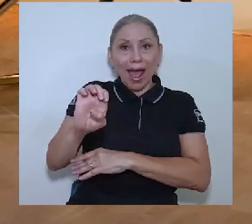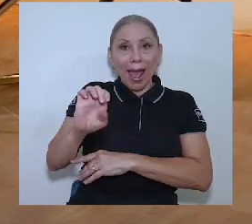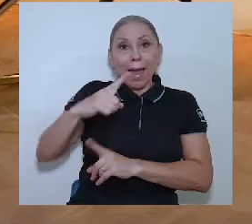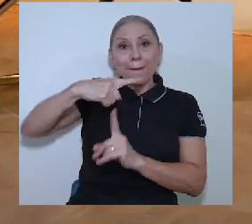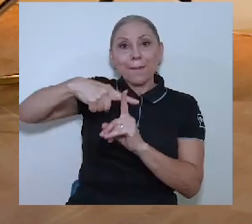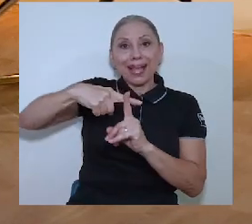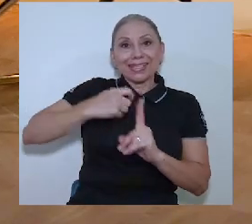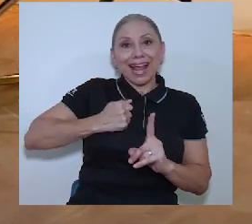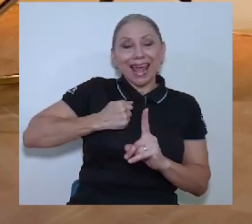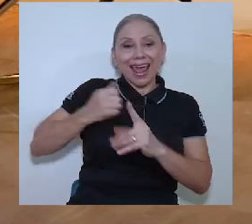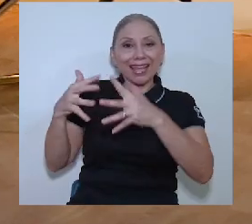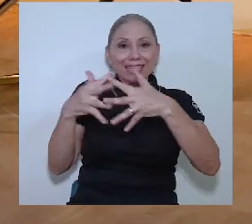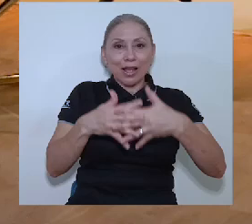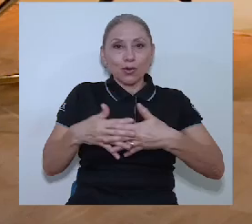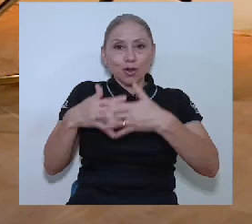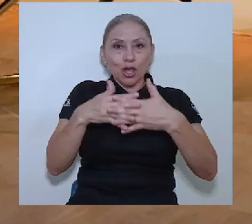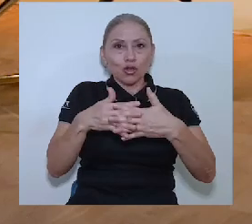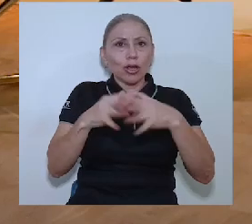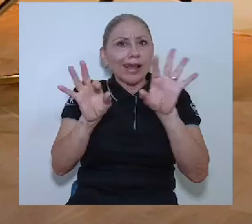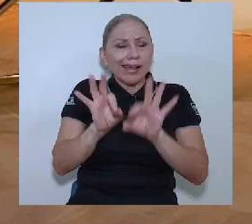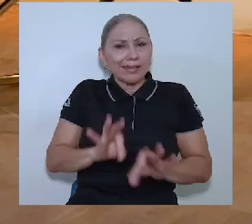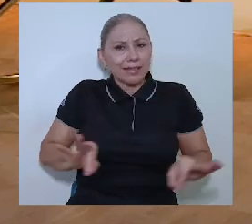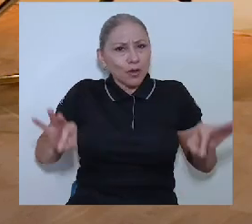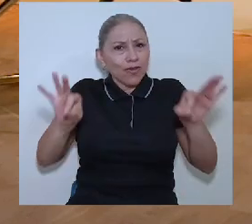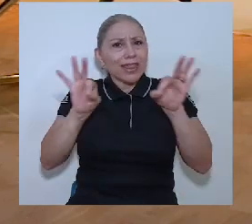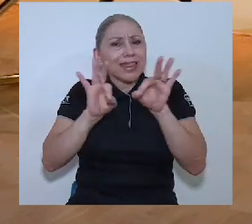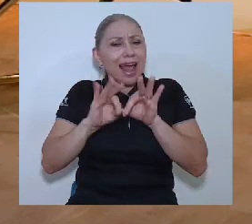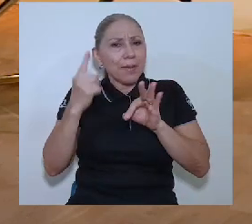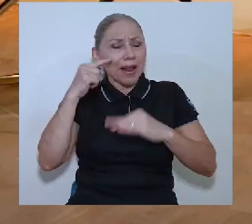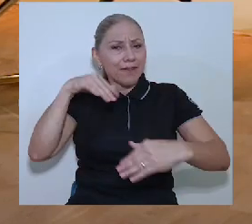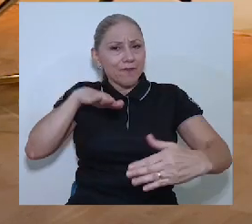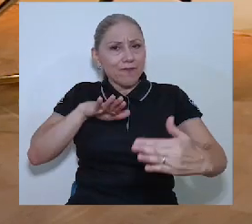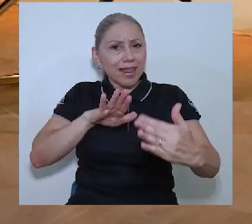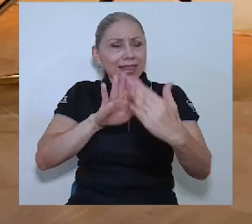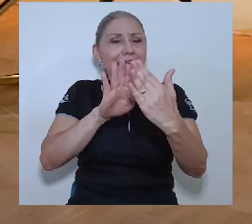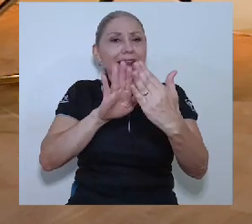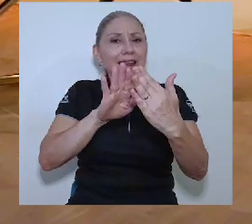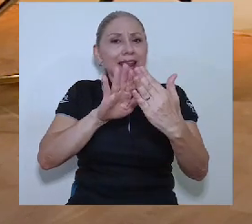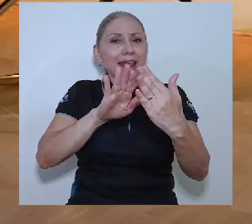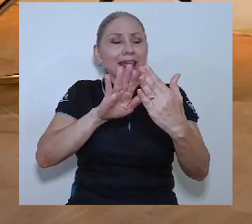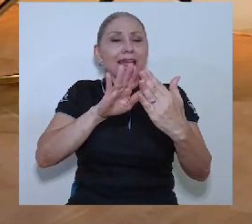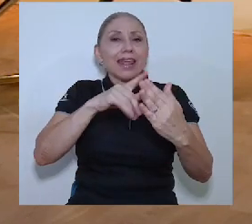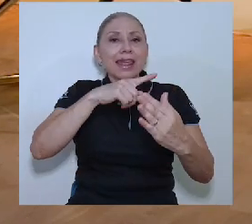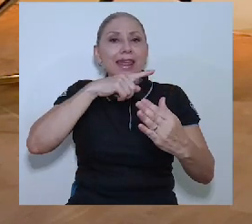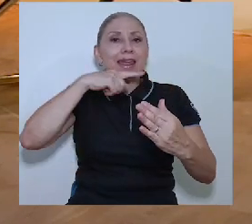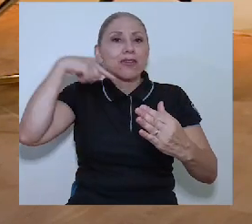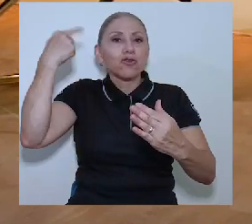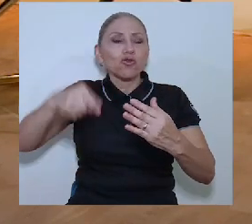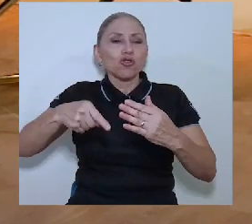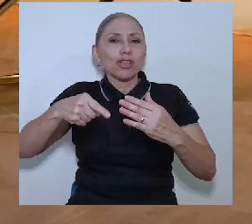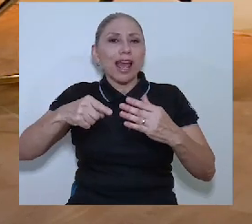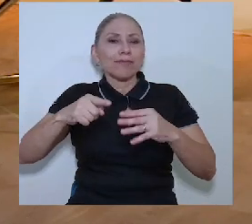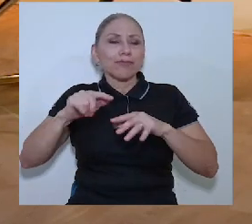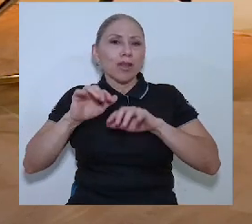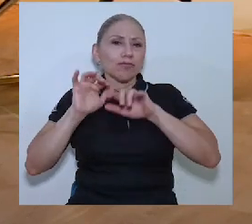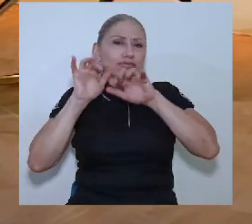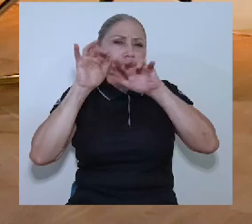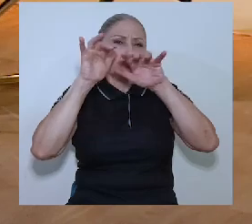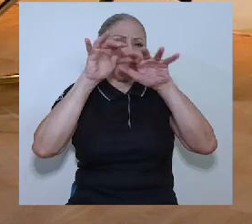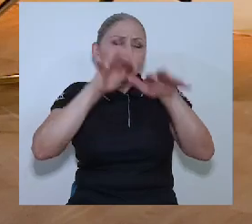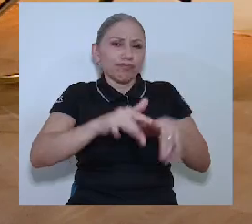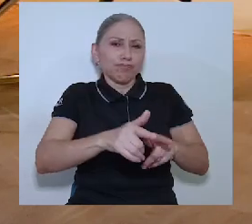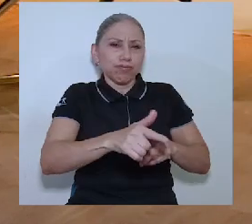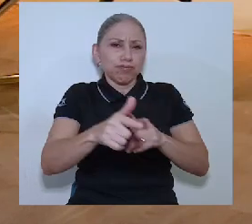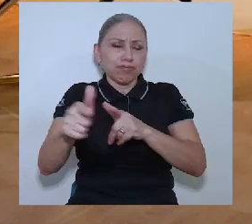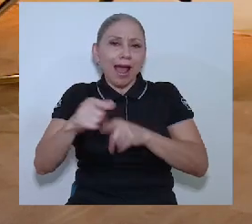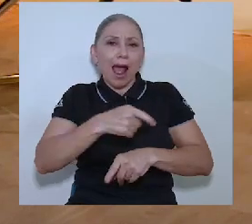Canadá y Estados Unidos, y que ha sido vital para enfrentar la invasión rusa a Ucrania,